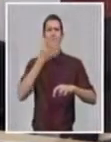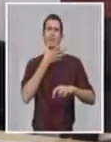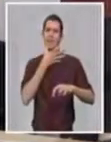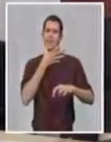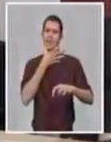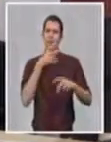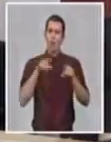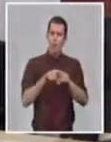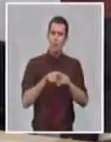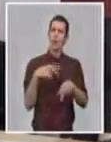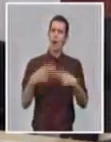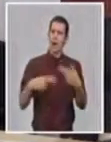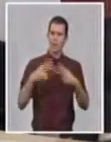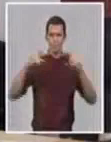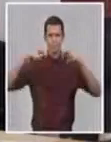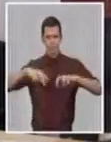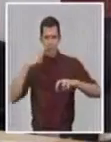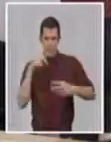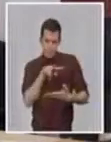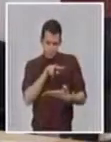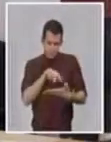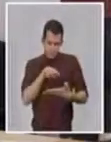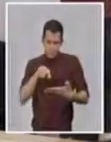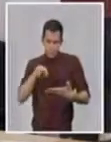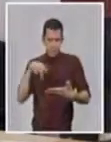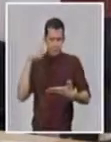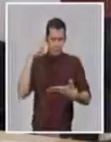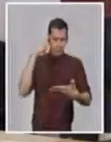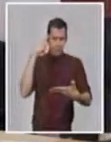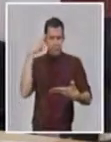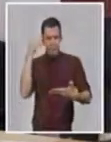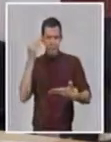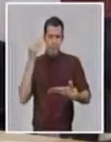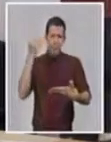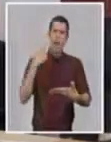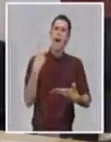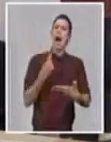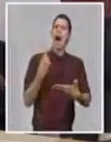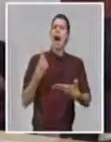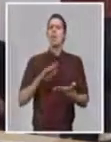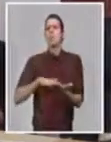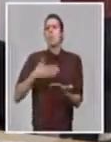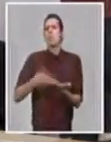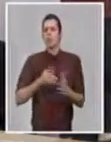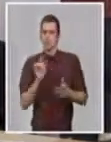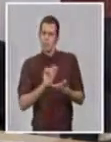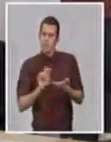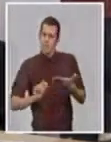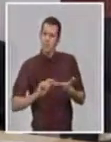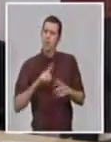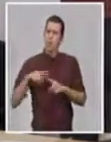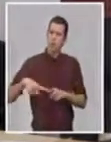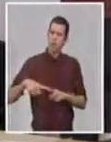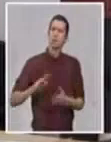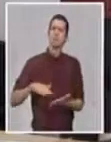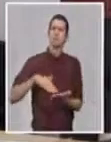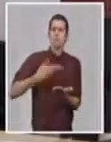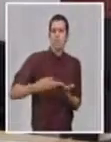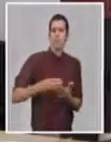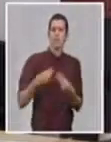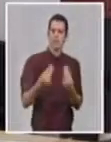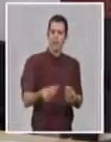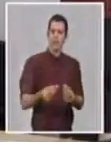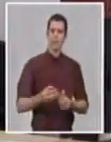veces aquí a leer el periódico ahí, o a traer, o escribir un artículo, ahí sentado. En